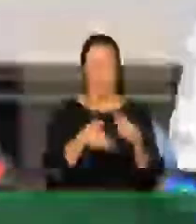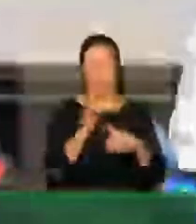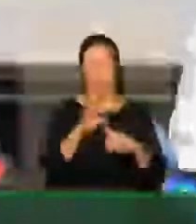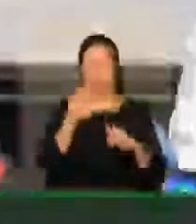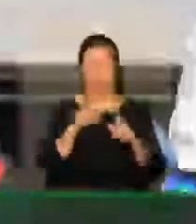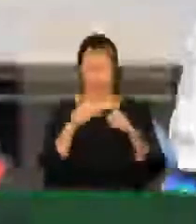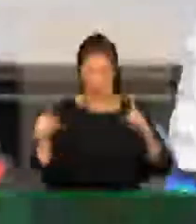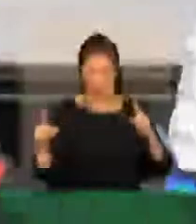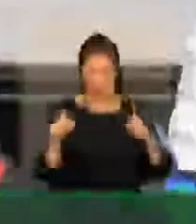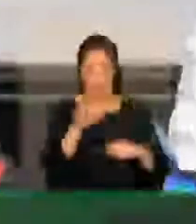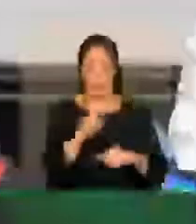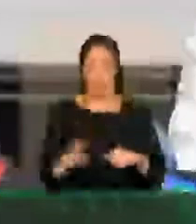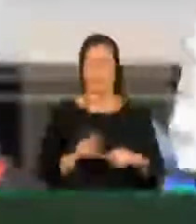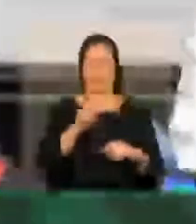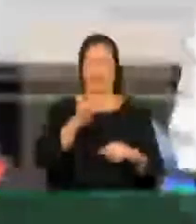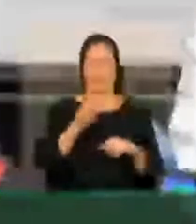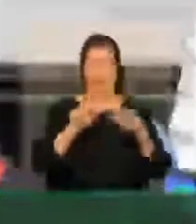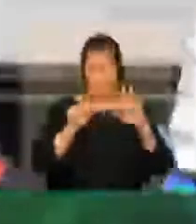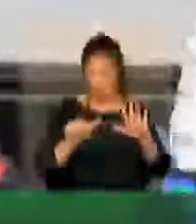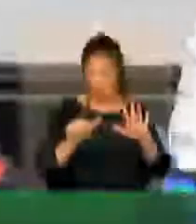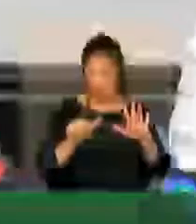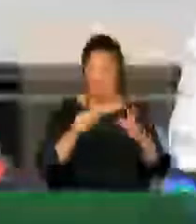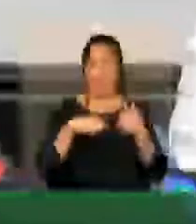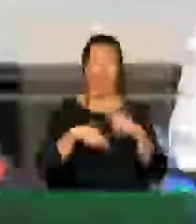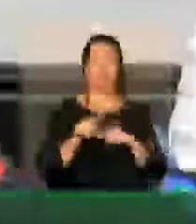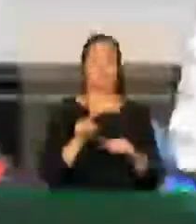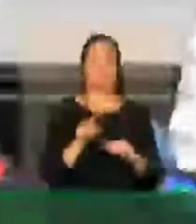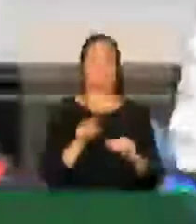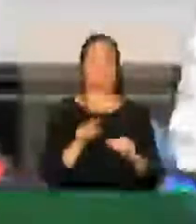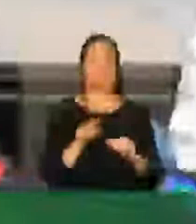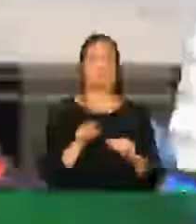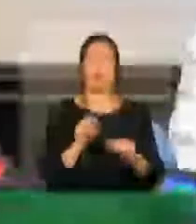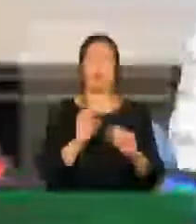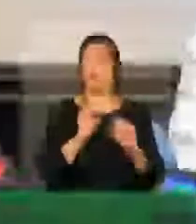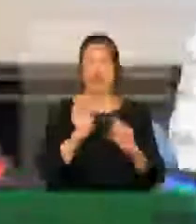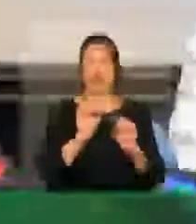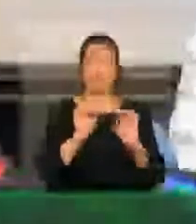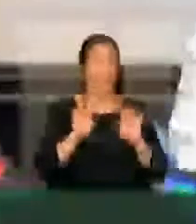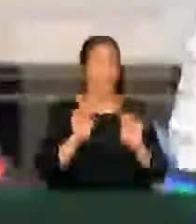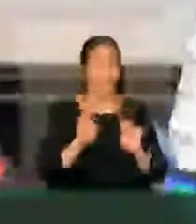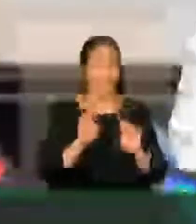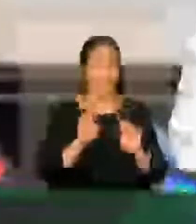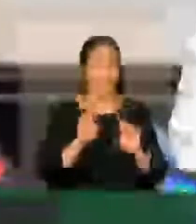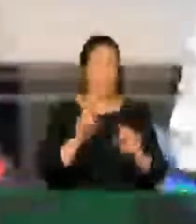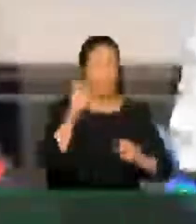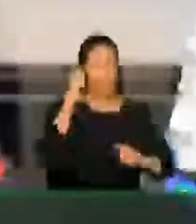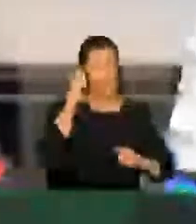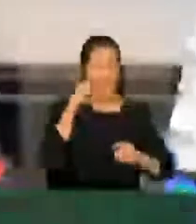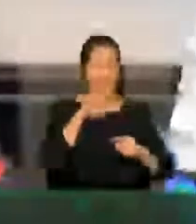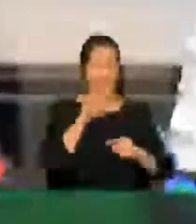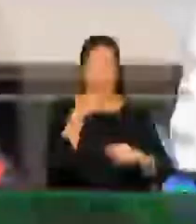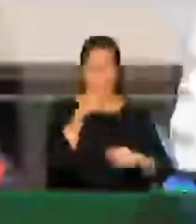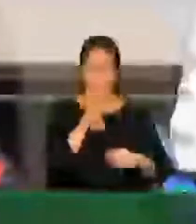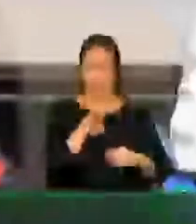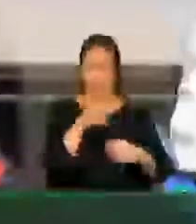por la ruta 26. Entonces quiere decir que no solamente vemos con